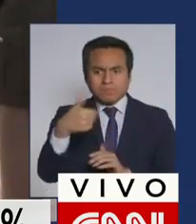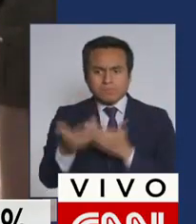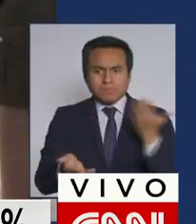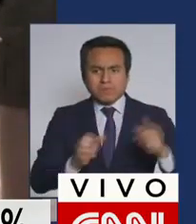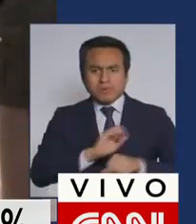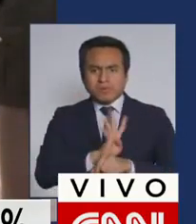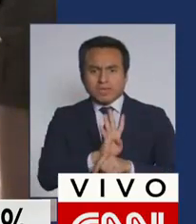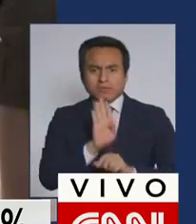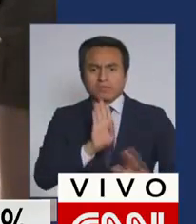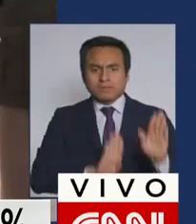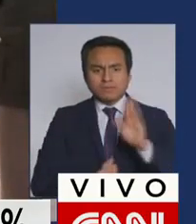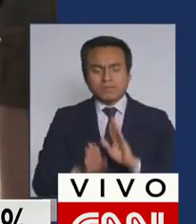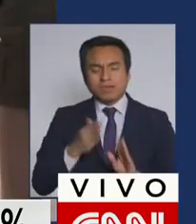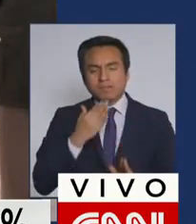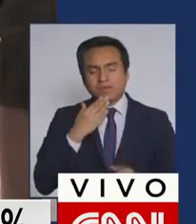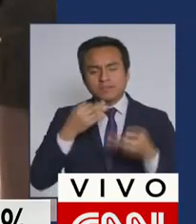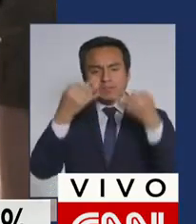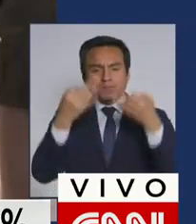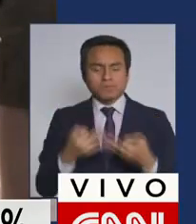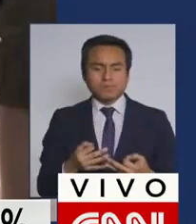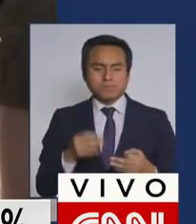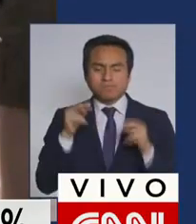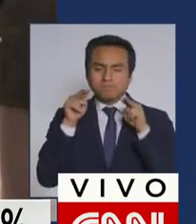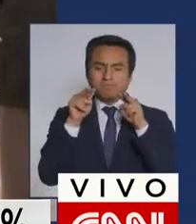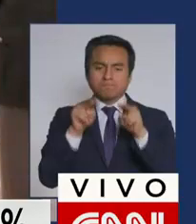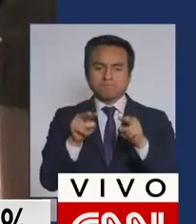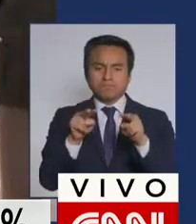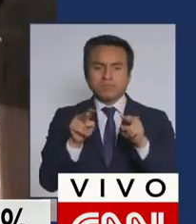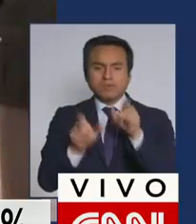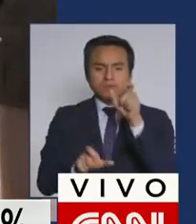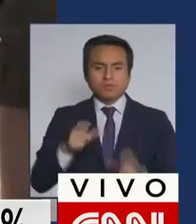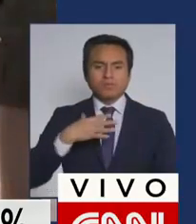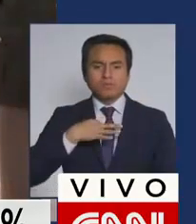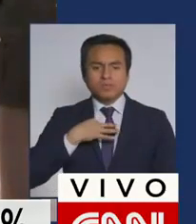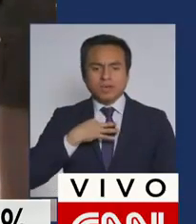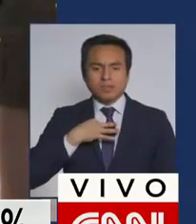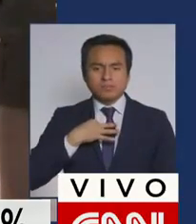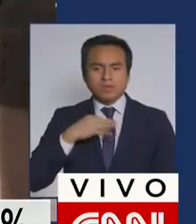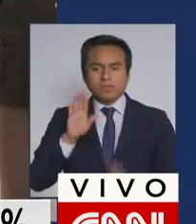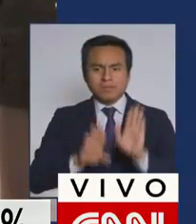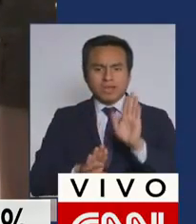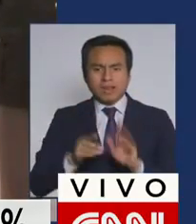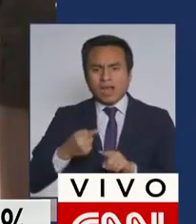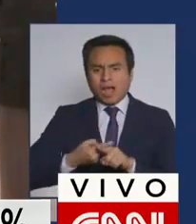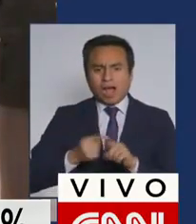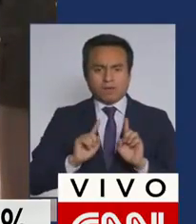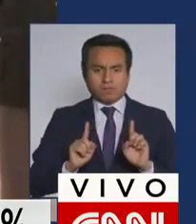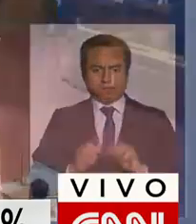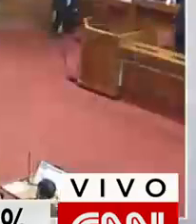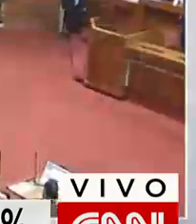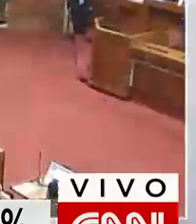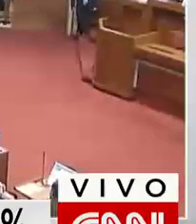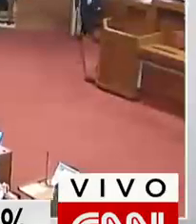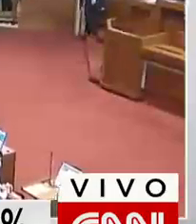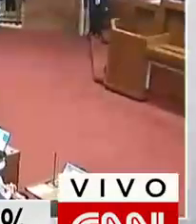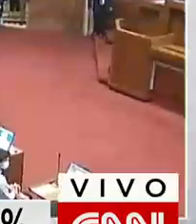contagios, y seguro desde un punto de vista ciudadano, y evitar abusos.